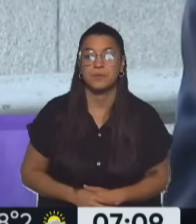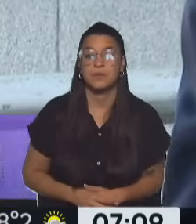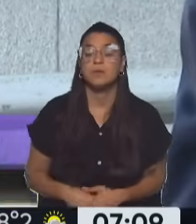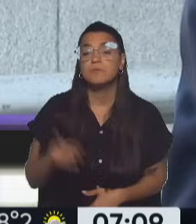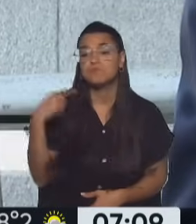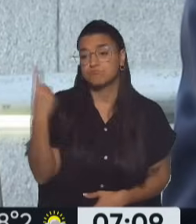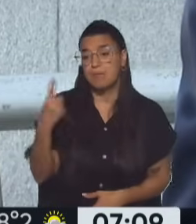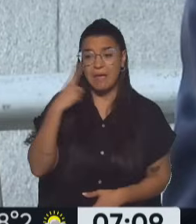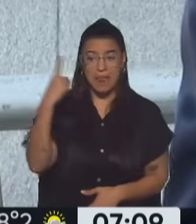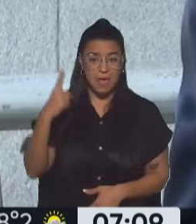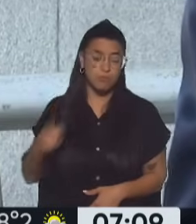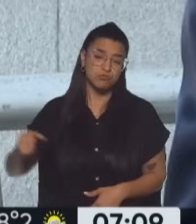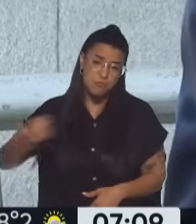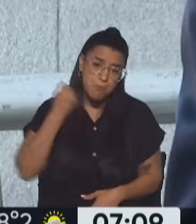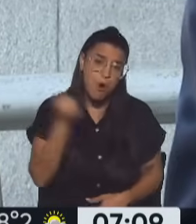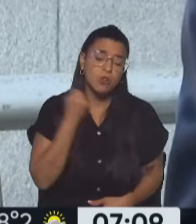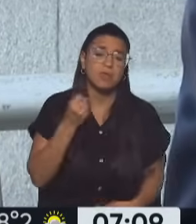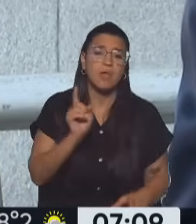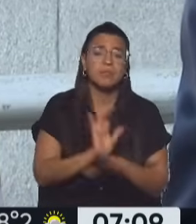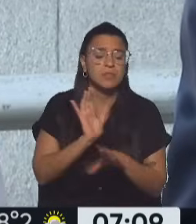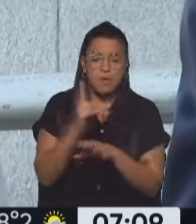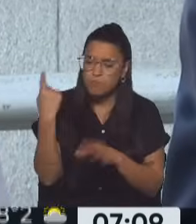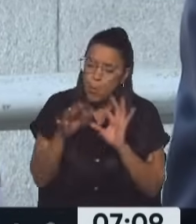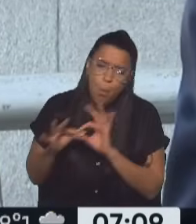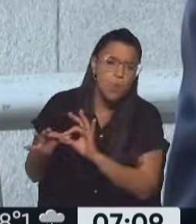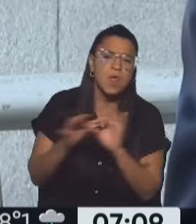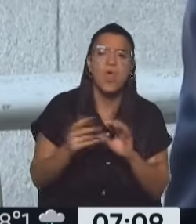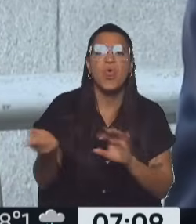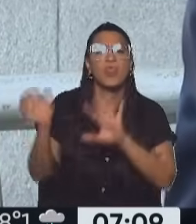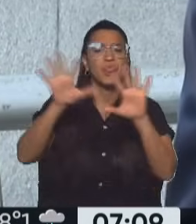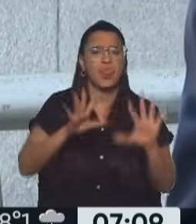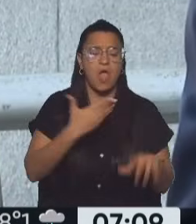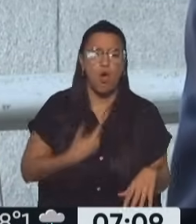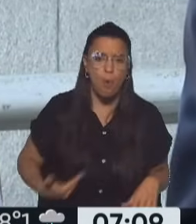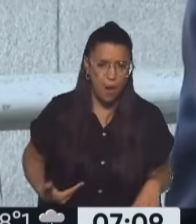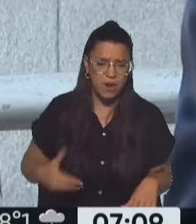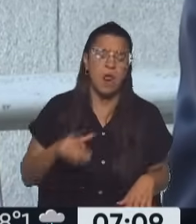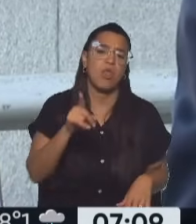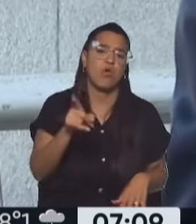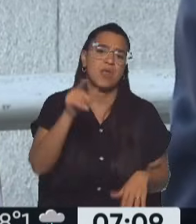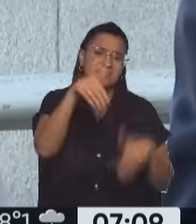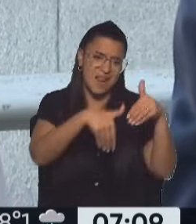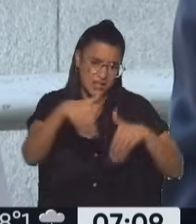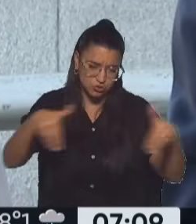y creemos que es imprescindible mantener unidos a los 10 gobernadores que han resultado electos